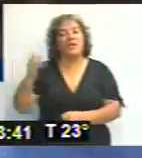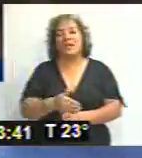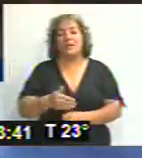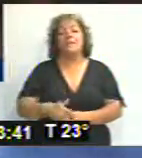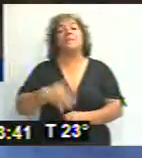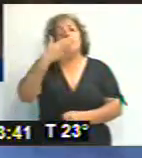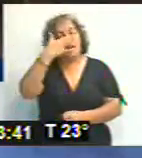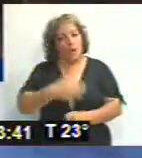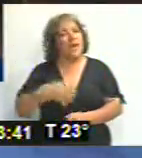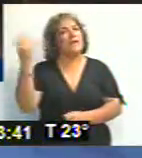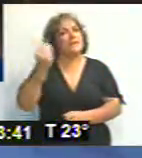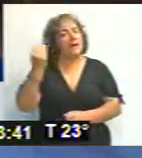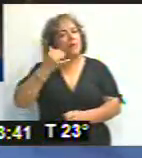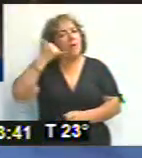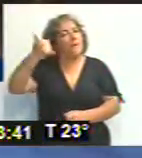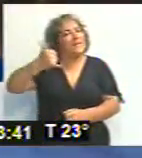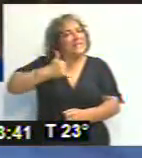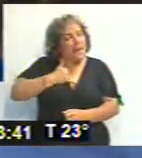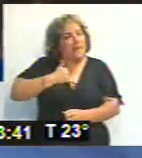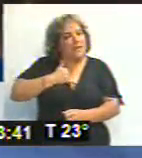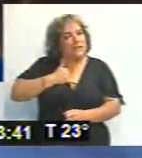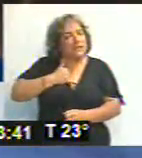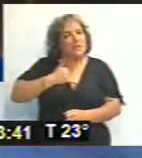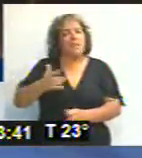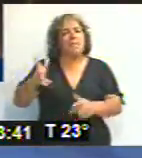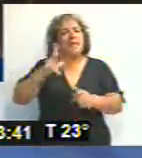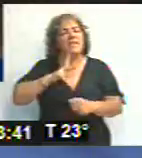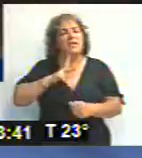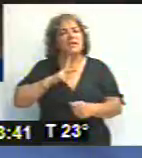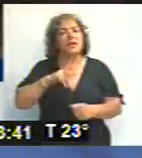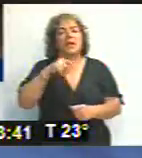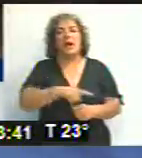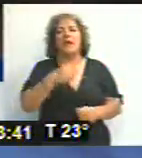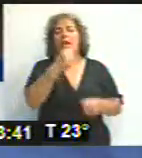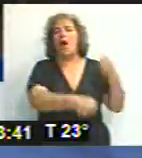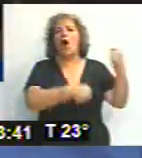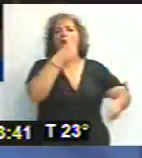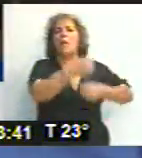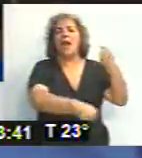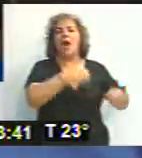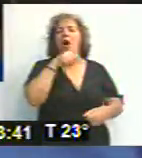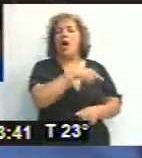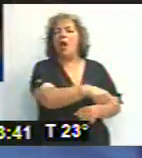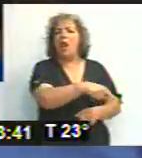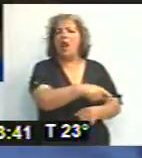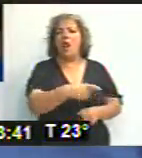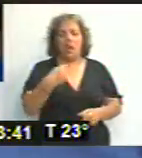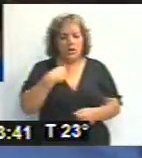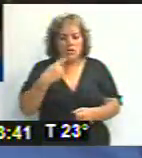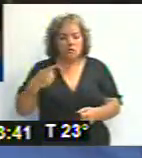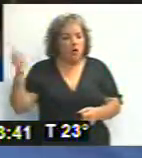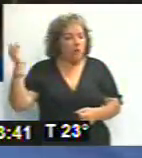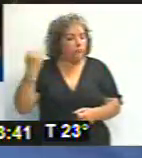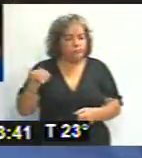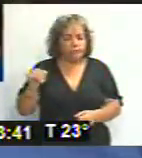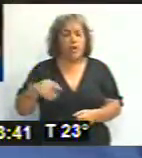Después el sábado, cuando me llaman, me dicen de que estaba golpeado. Entonces no vine.